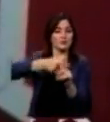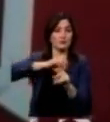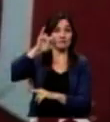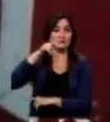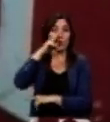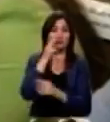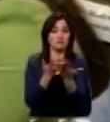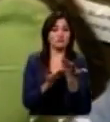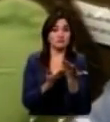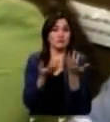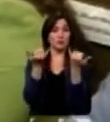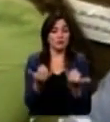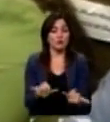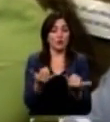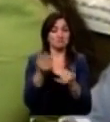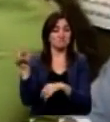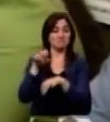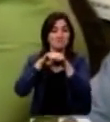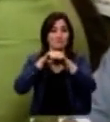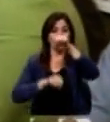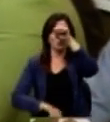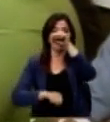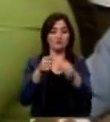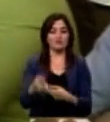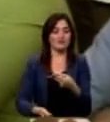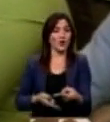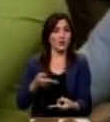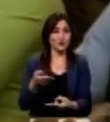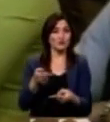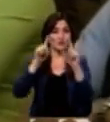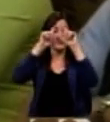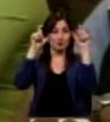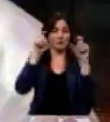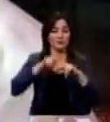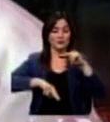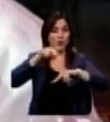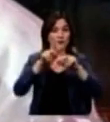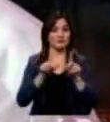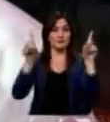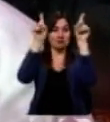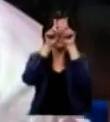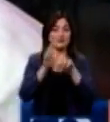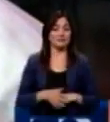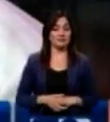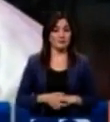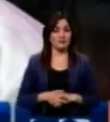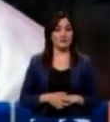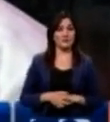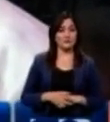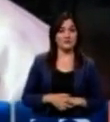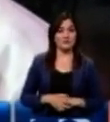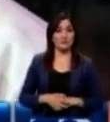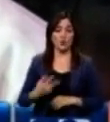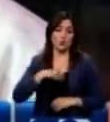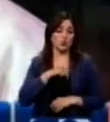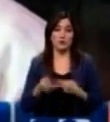dé. Pero en estos momentos, reveló el fiscal, se negocia con la misma Odebrecht la entrega de datos. Lo que está haciendo la Fiscalía es,